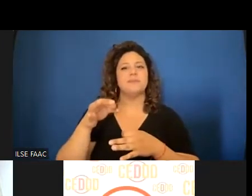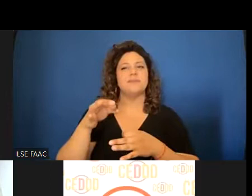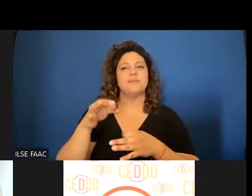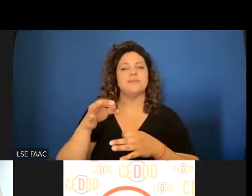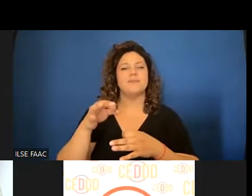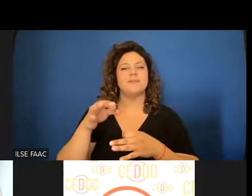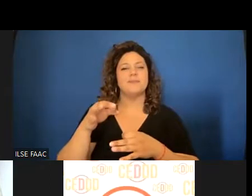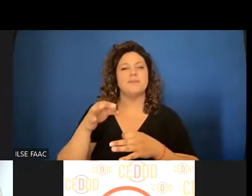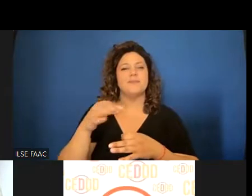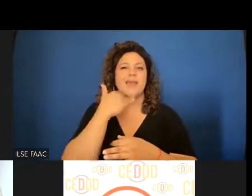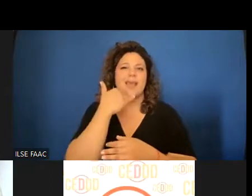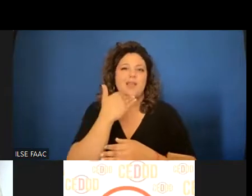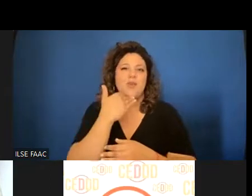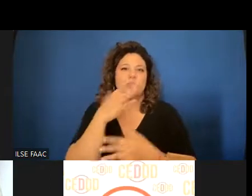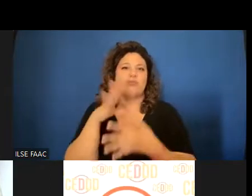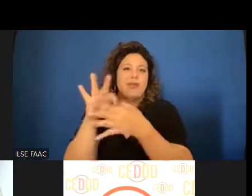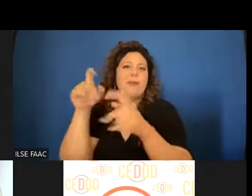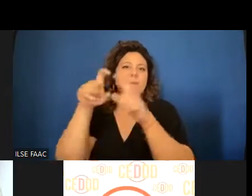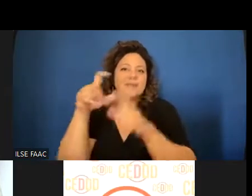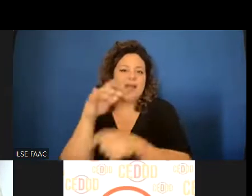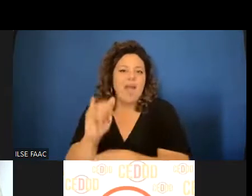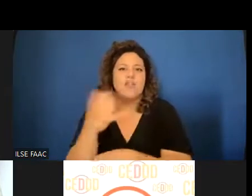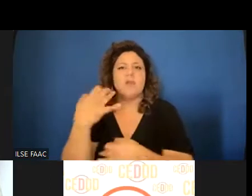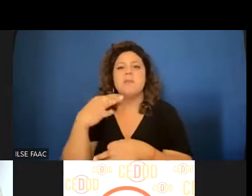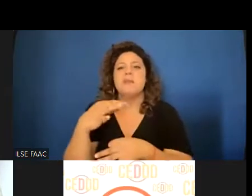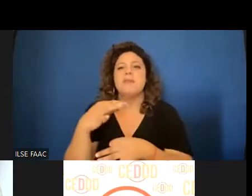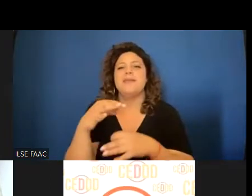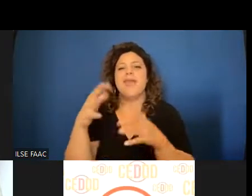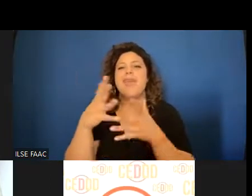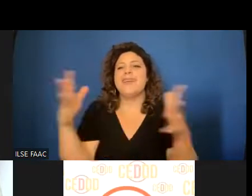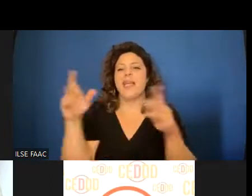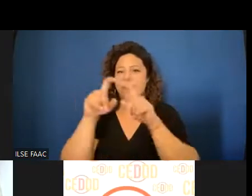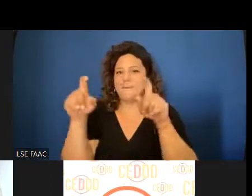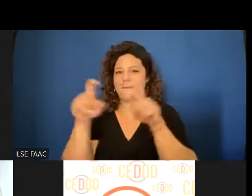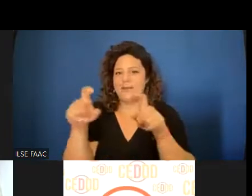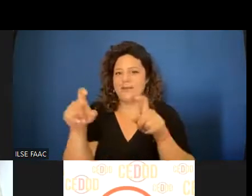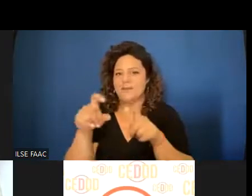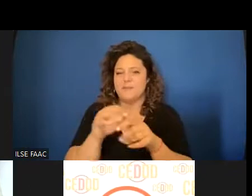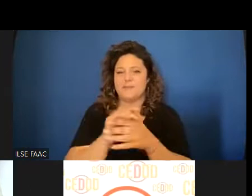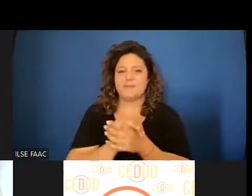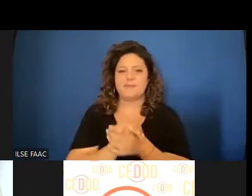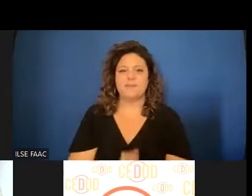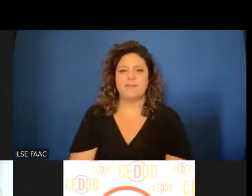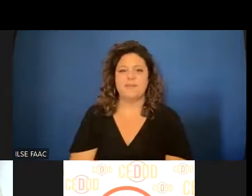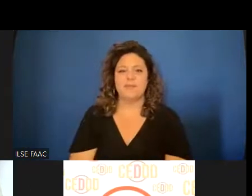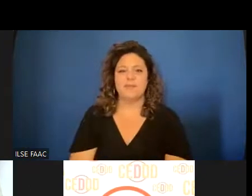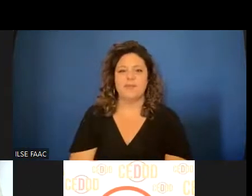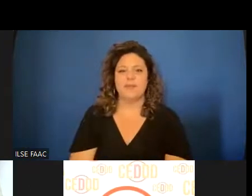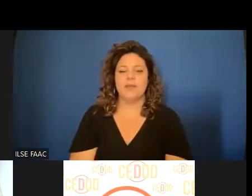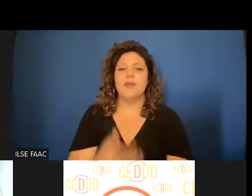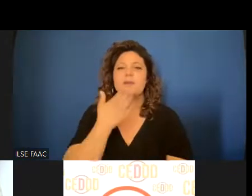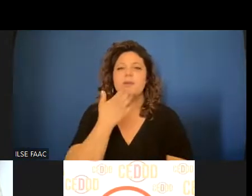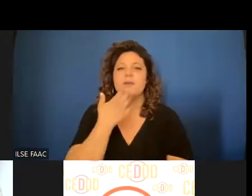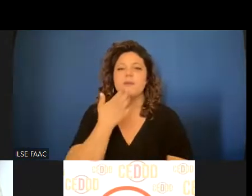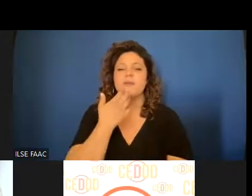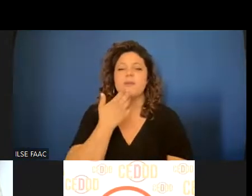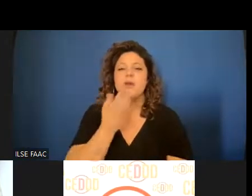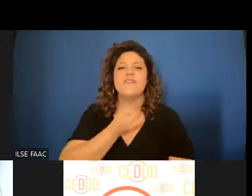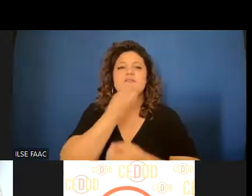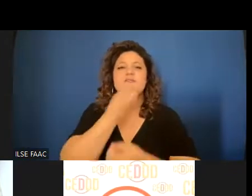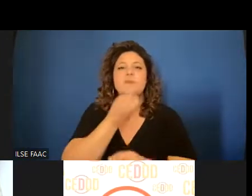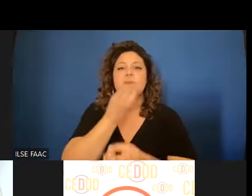pasar efectivamente por ese proceso de valoración autonómico con las demoras que ello supone, ¿no? Os imagino que te has encontrado